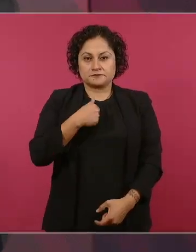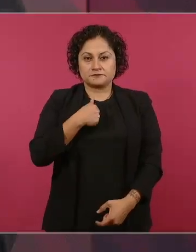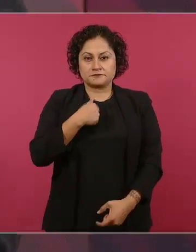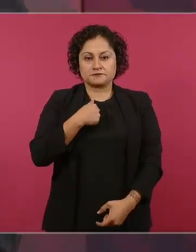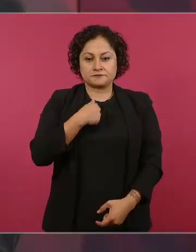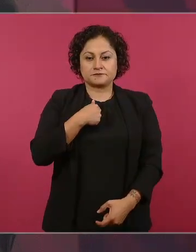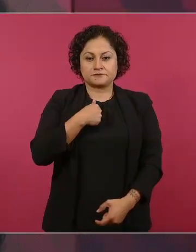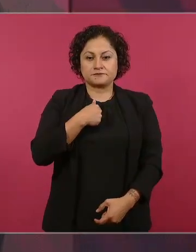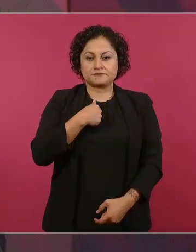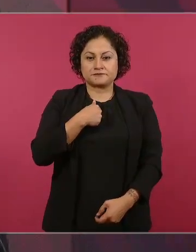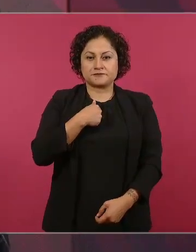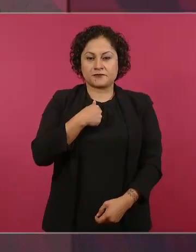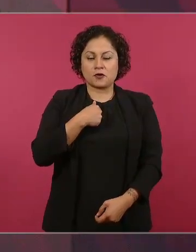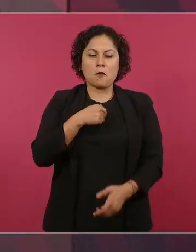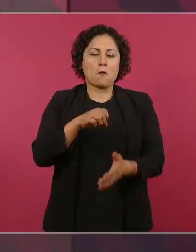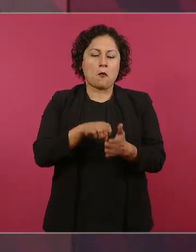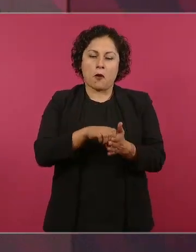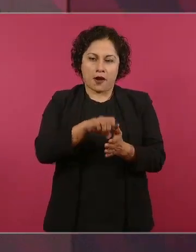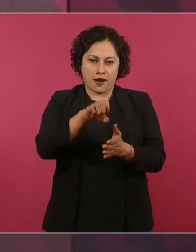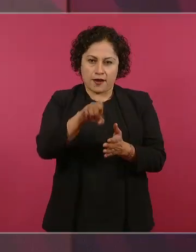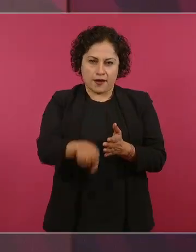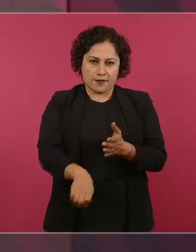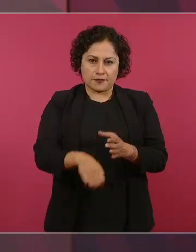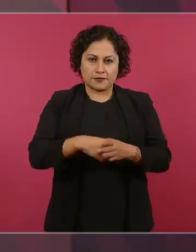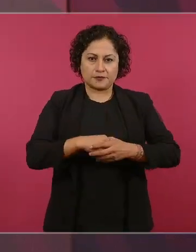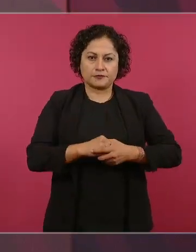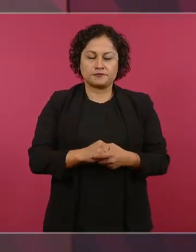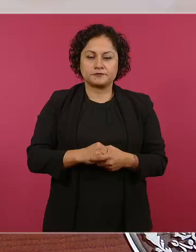nos gusta el béisbol.